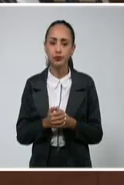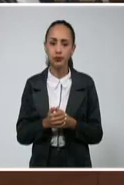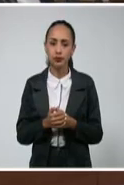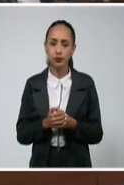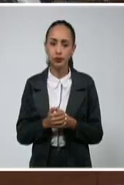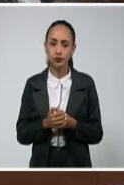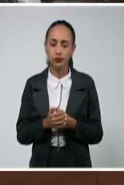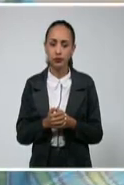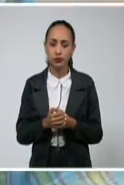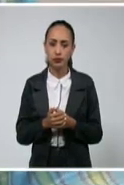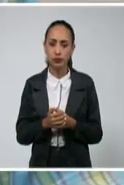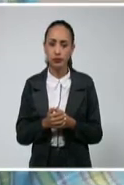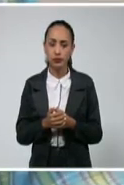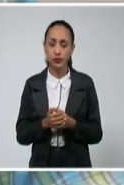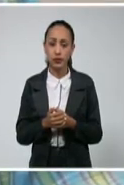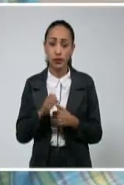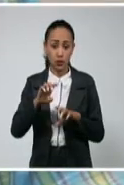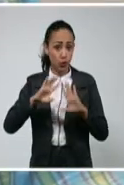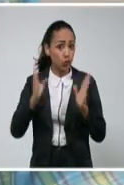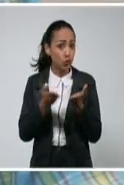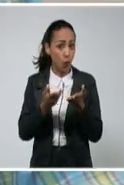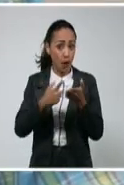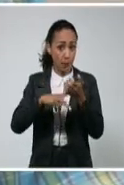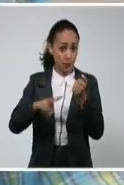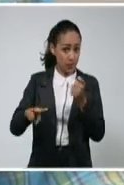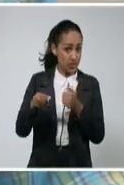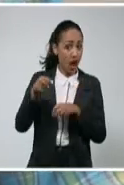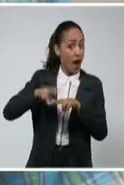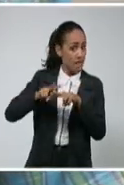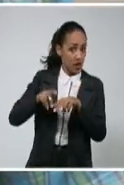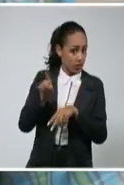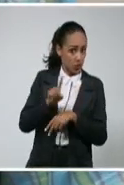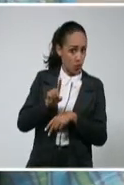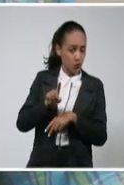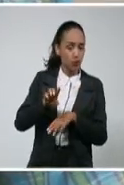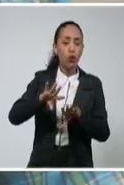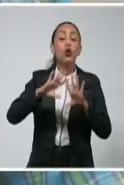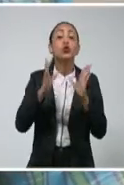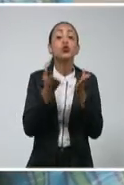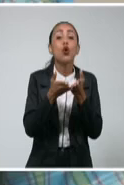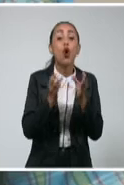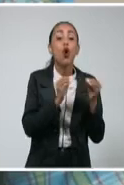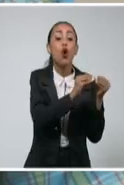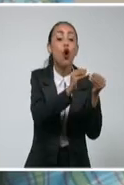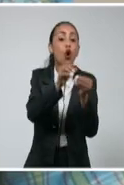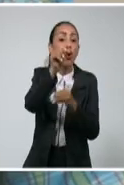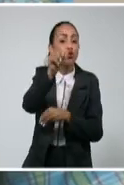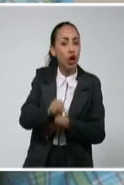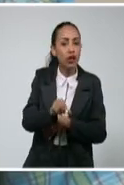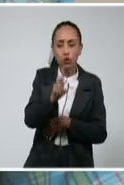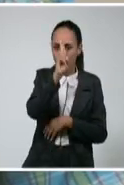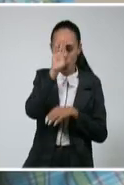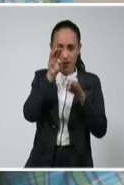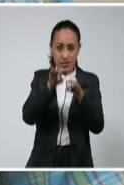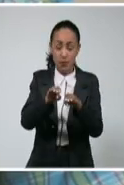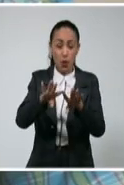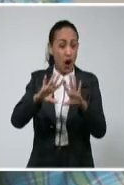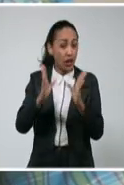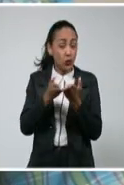todas las provincias, salvo La Habana, que no forma parte de este protocolo, todos los contactos, no a todos los sospechosos todavía le